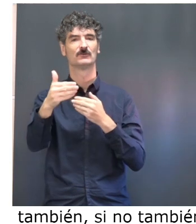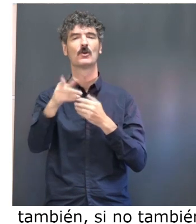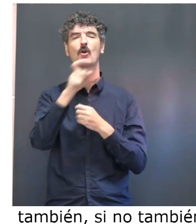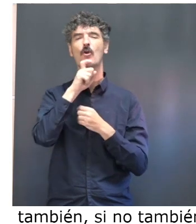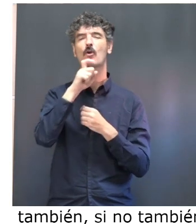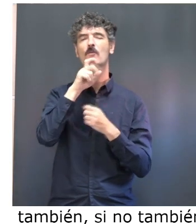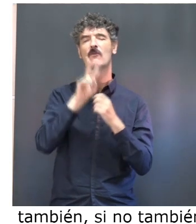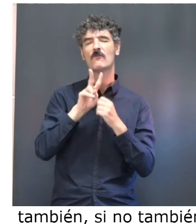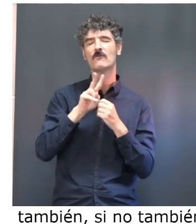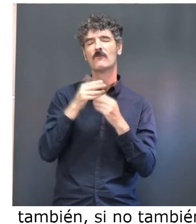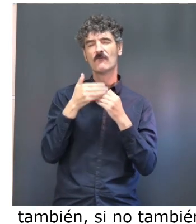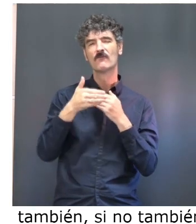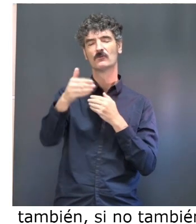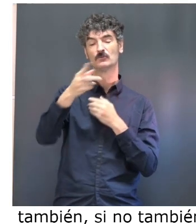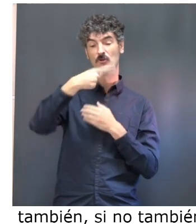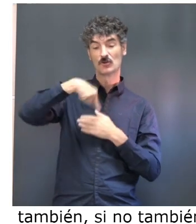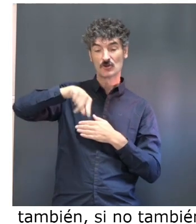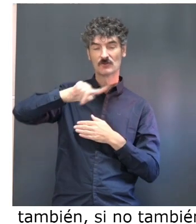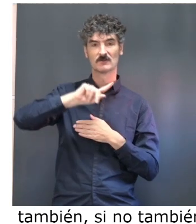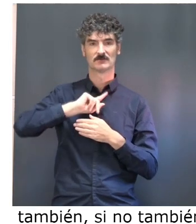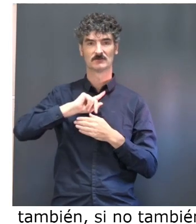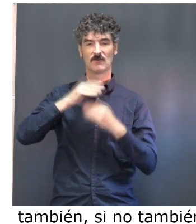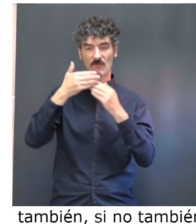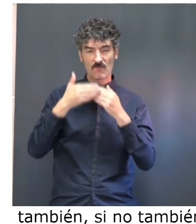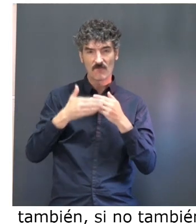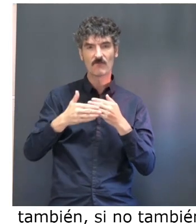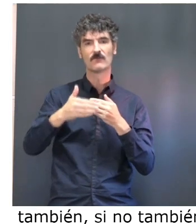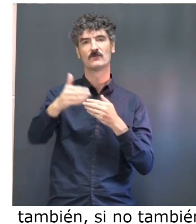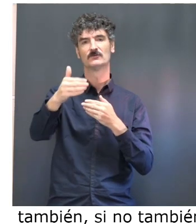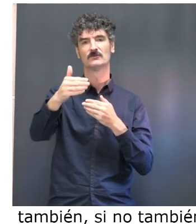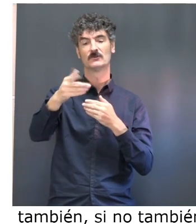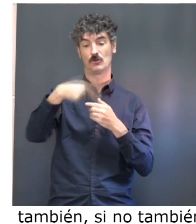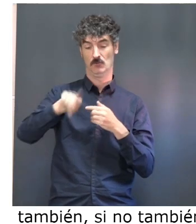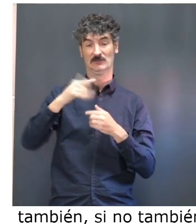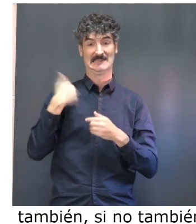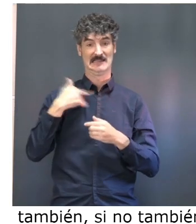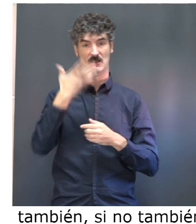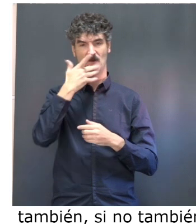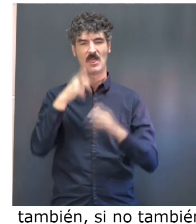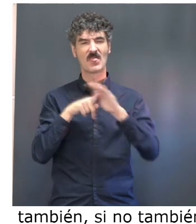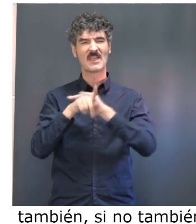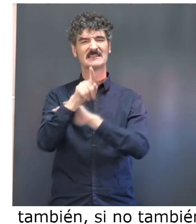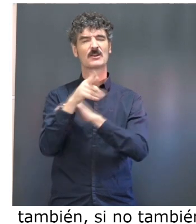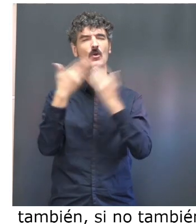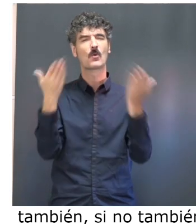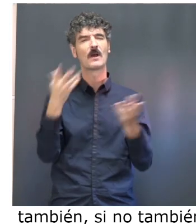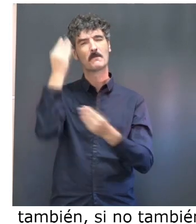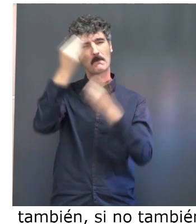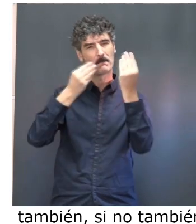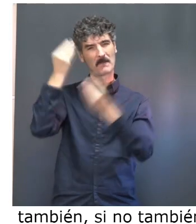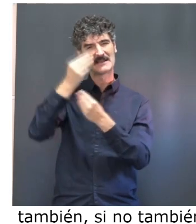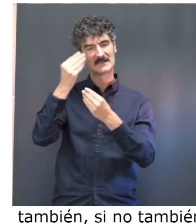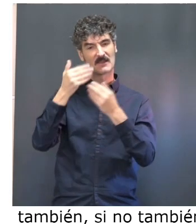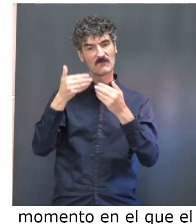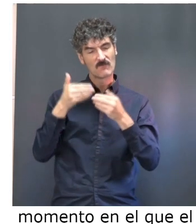¿cómo veis, cómo pensáis que pudiéramos estar en unos años a partir de lo que conocéis ahora? ¿Qué desarrollos pensáis que pueden